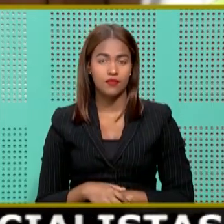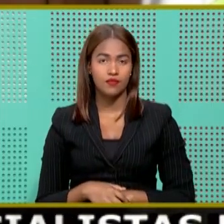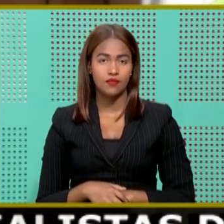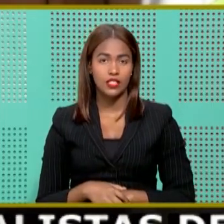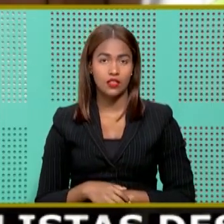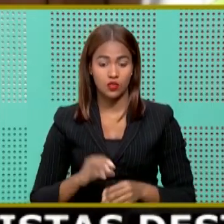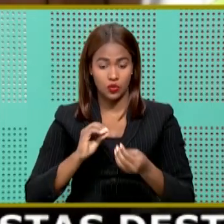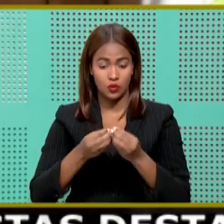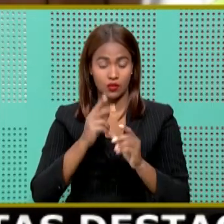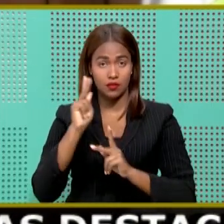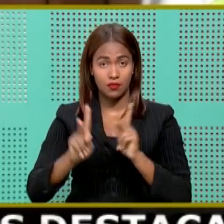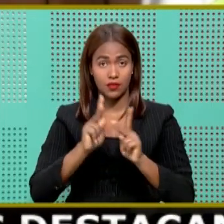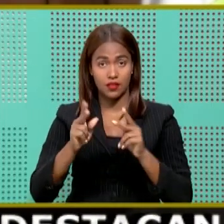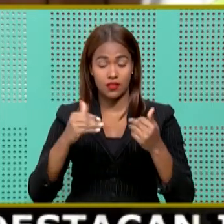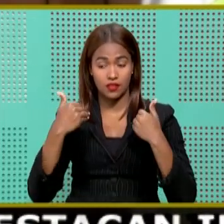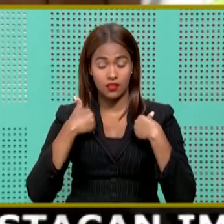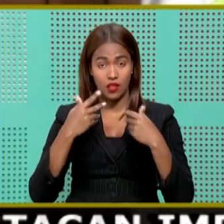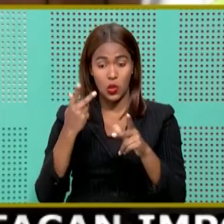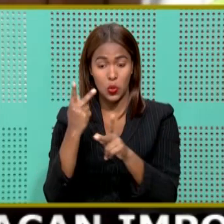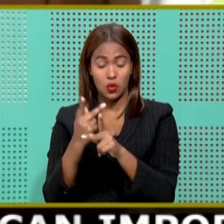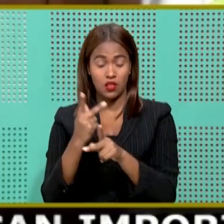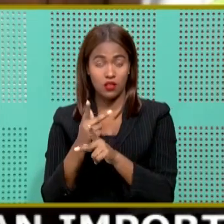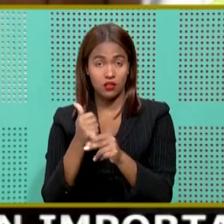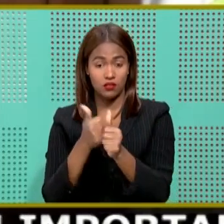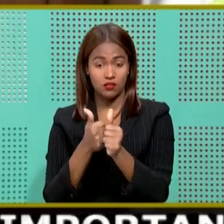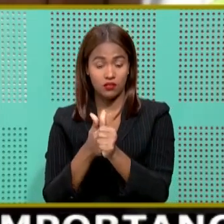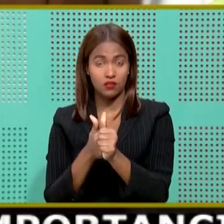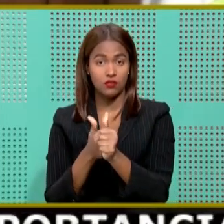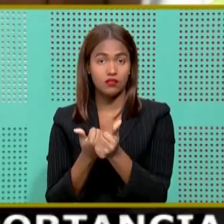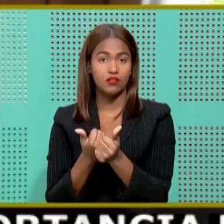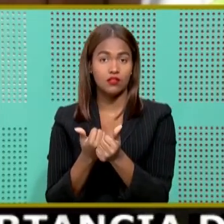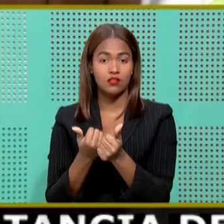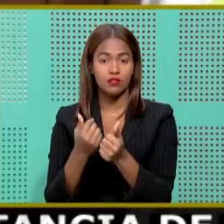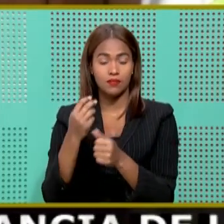El número de pacientes en ventilación, 88.